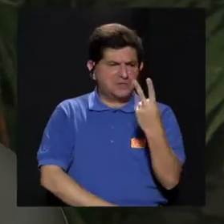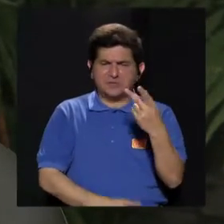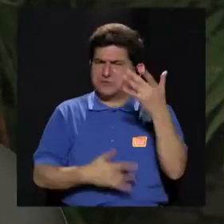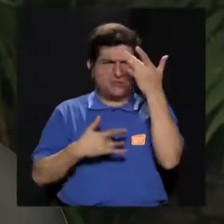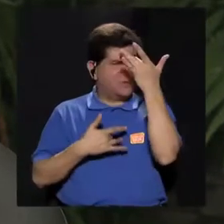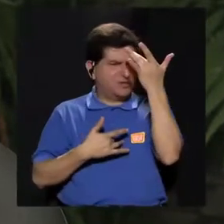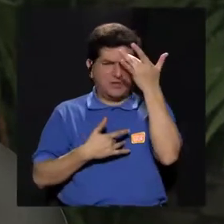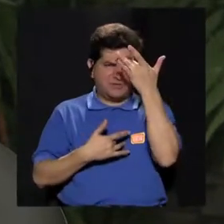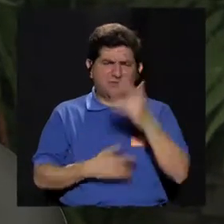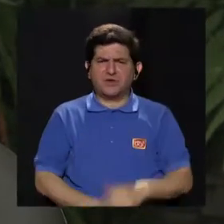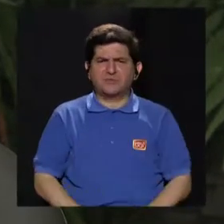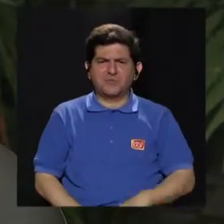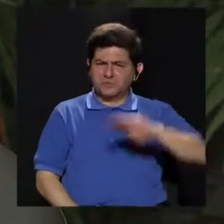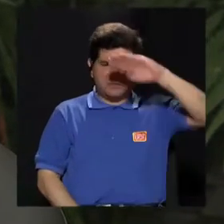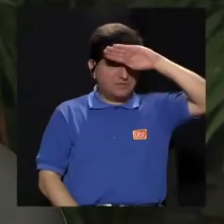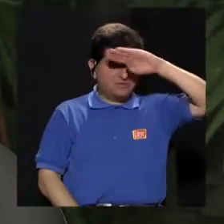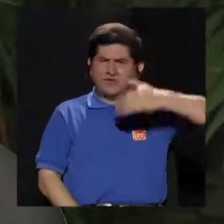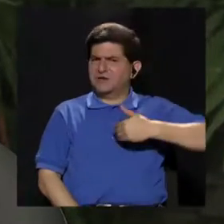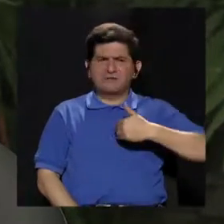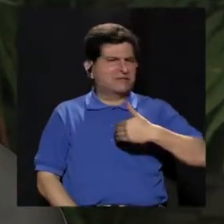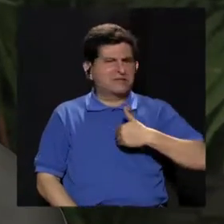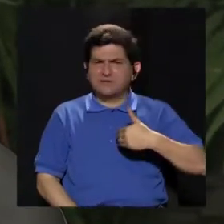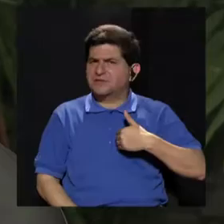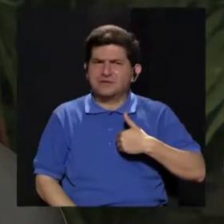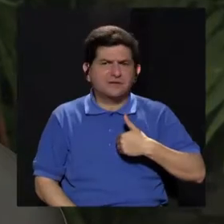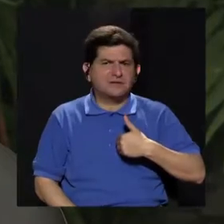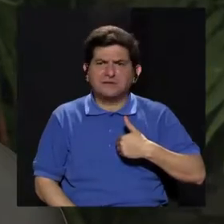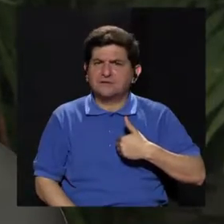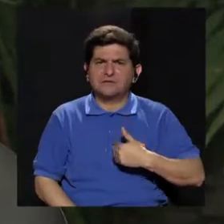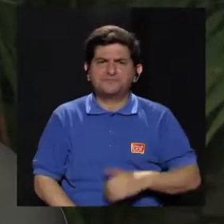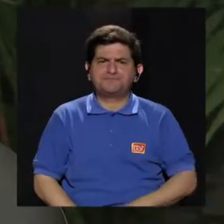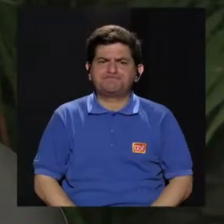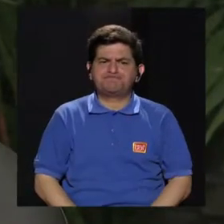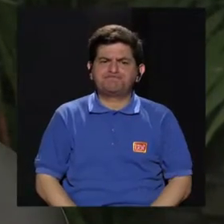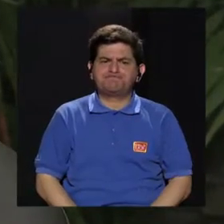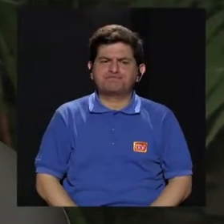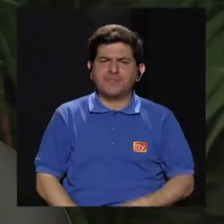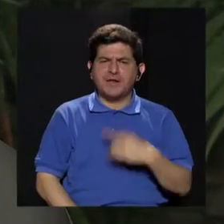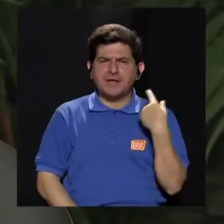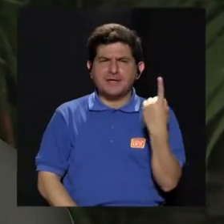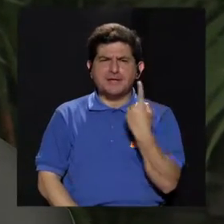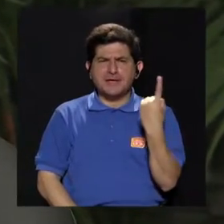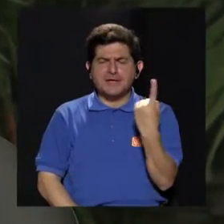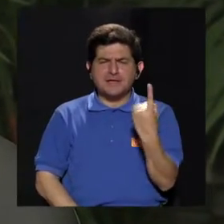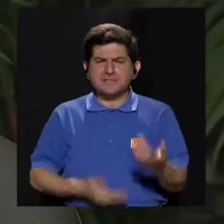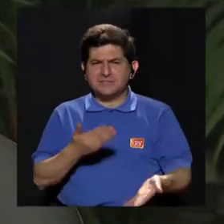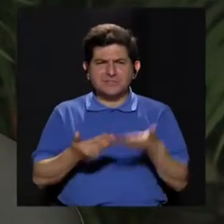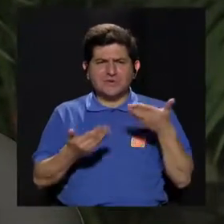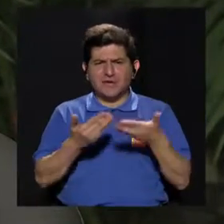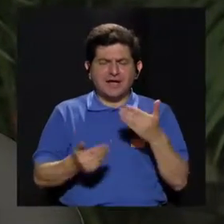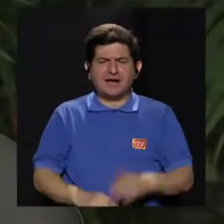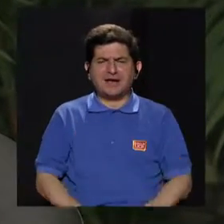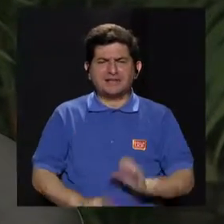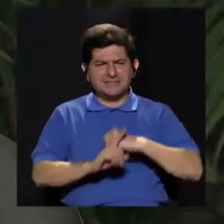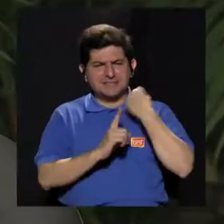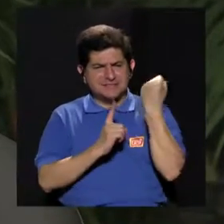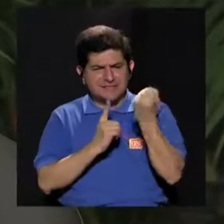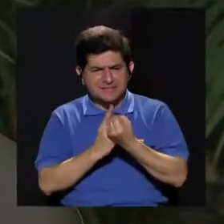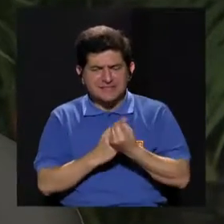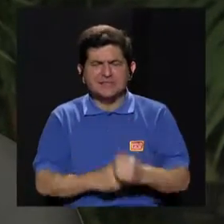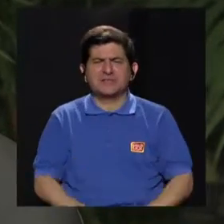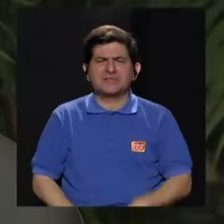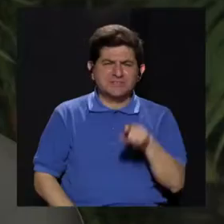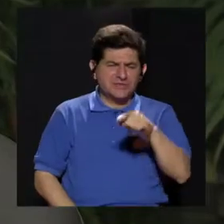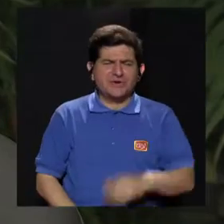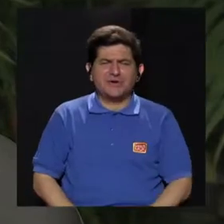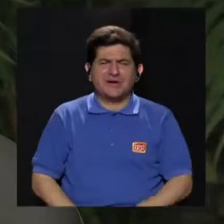ven enfermos, no son febriles, no están febriles, y la única, casi, aparte de la irritabilidad,